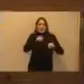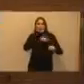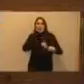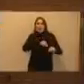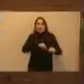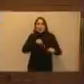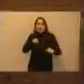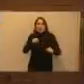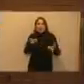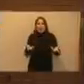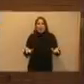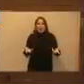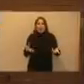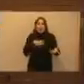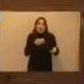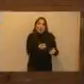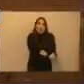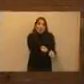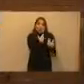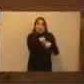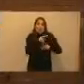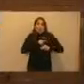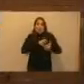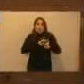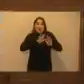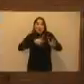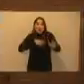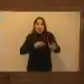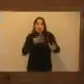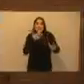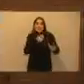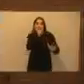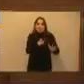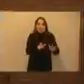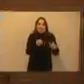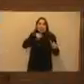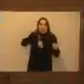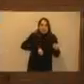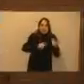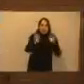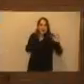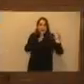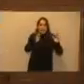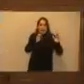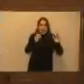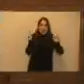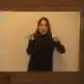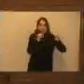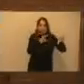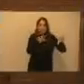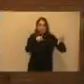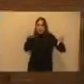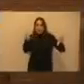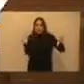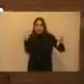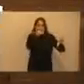persona? Igual usted me resuelve mi duda. Una vez que alguien abandona temporalmente su profesión, ¿no puede volver a esta? A lo mejor usted me da aquí